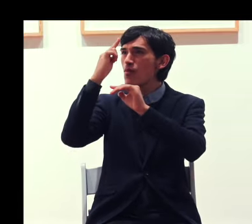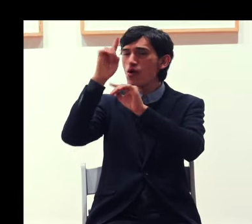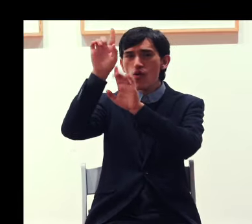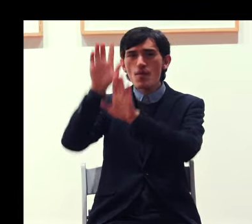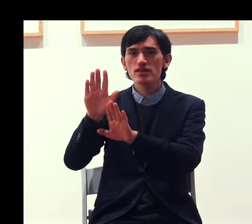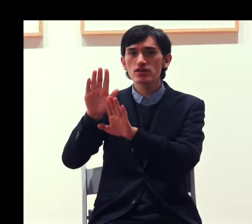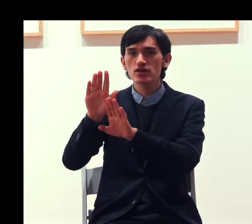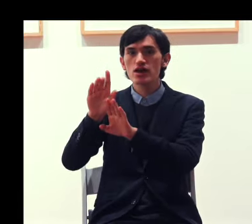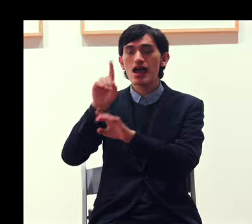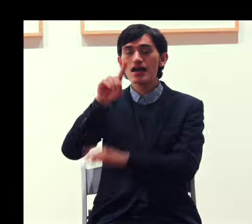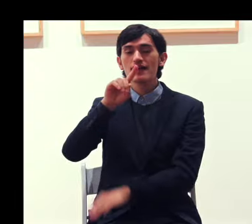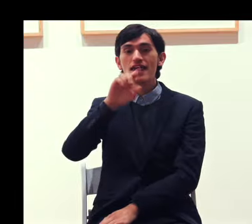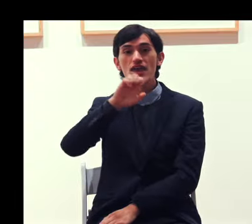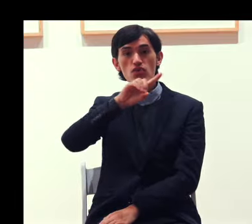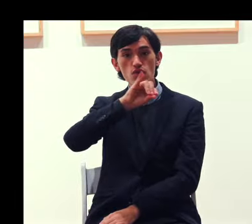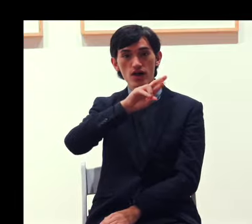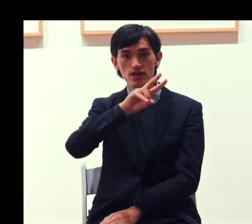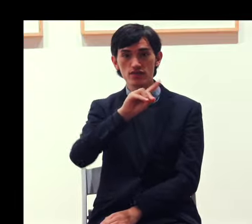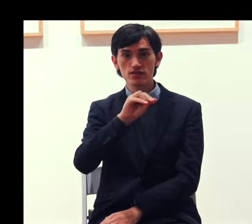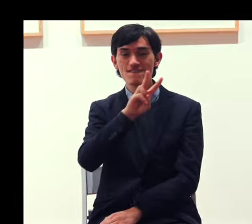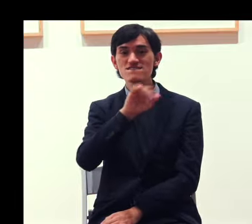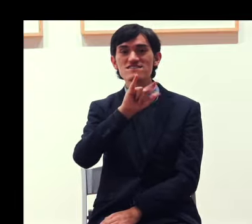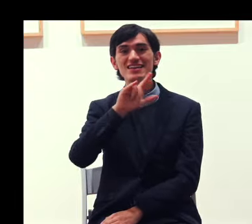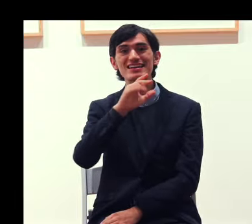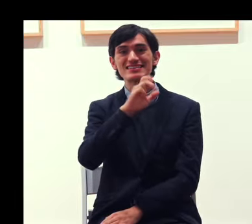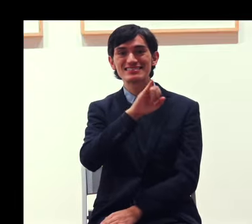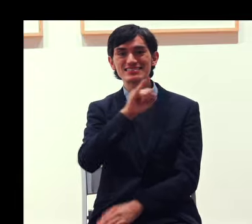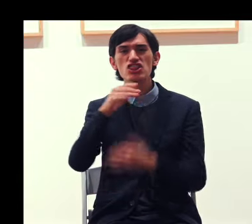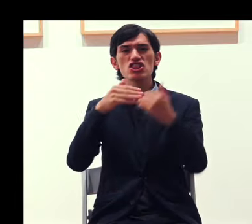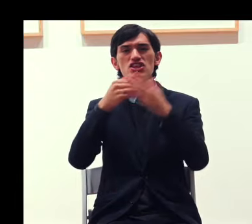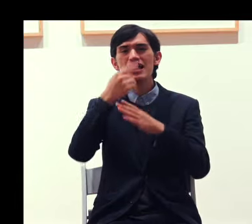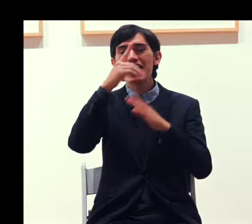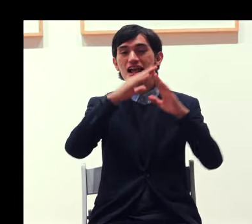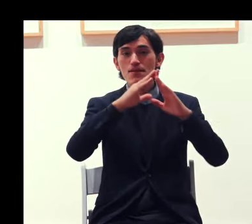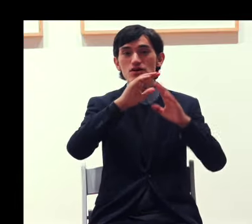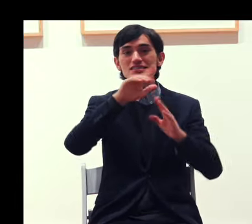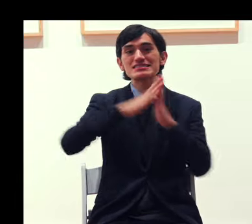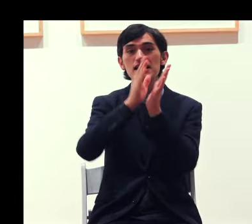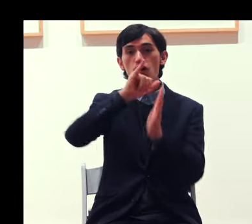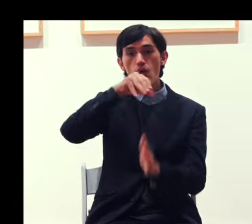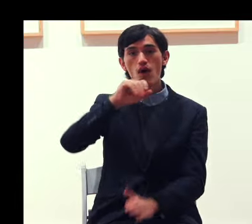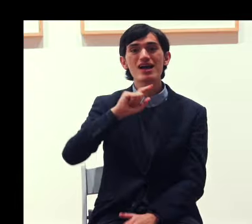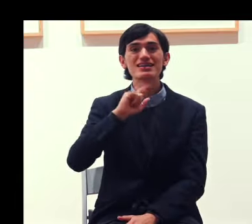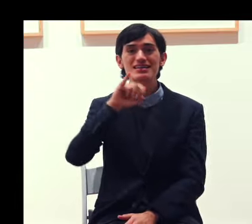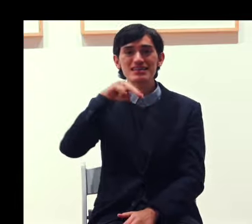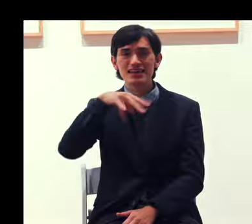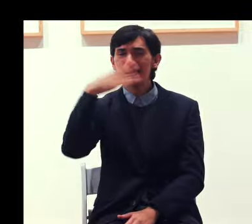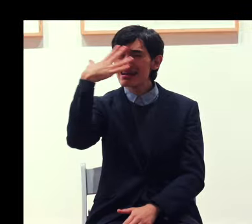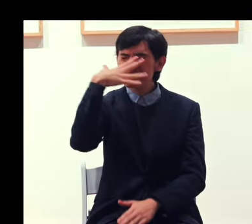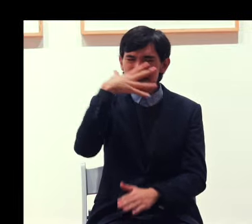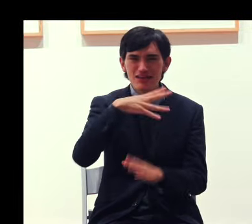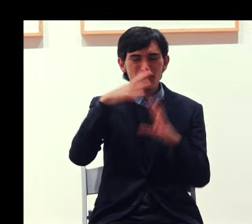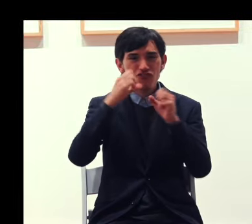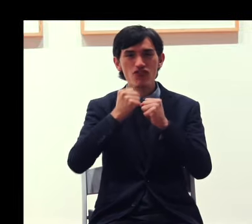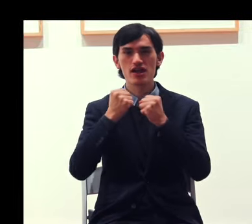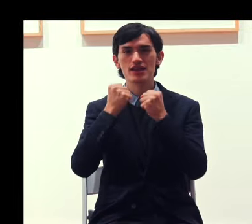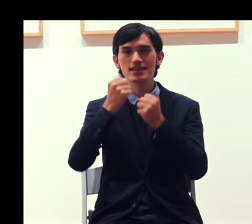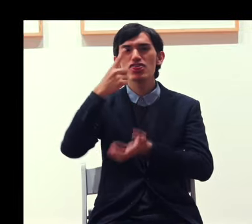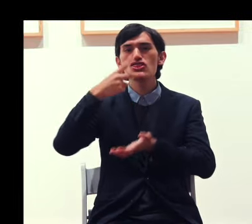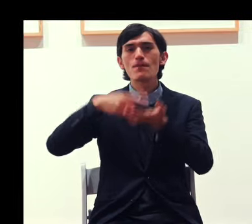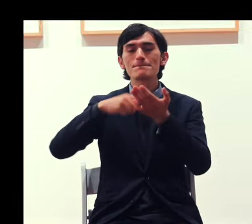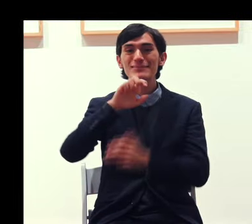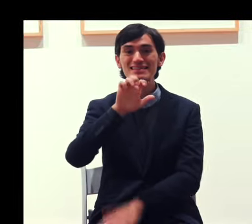discusiones monumentales. En el vitral de Eduardo Vilches, para la capilla del Campus San Joaquín, el negro profundo y